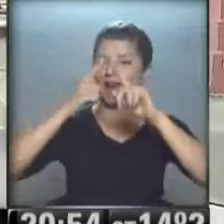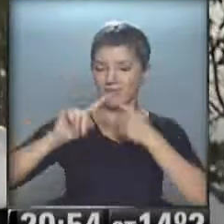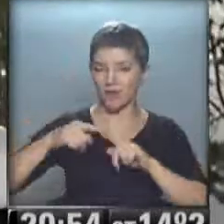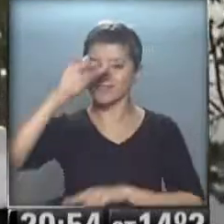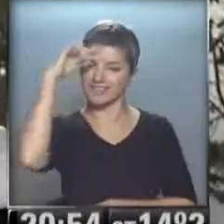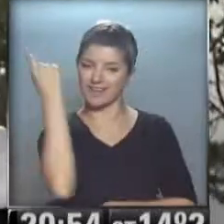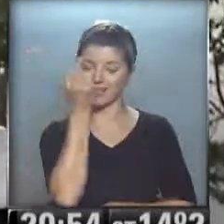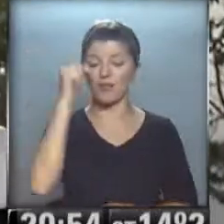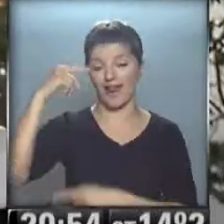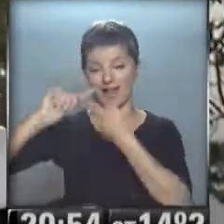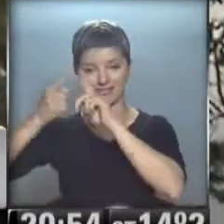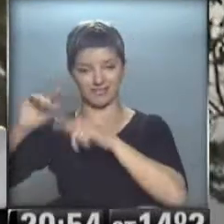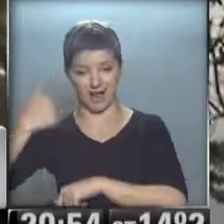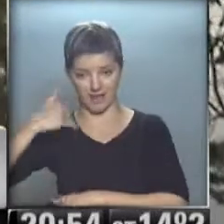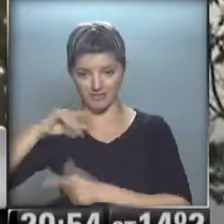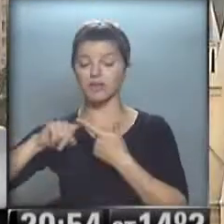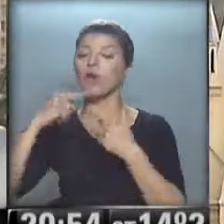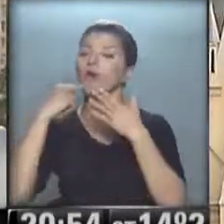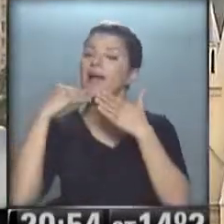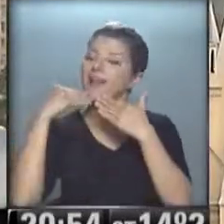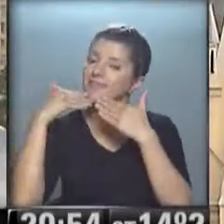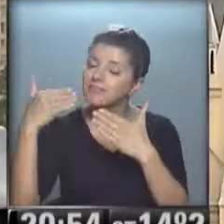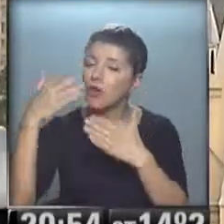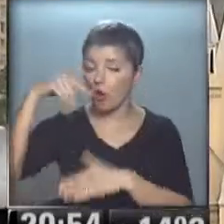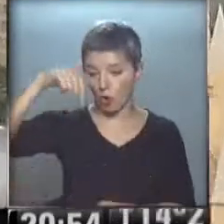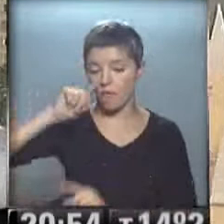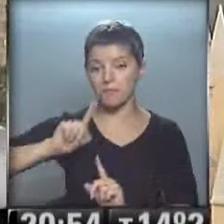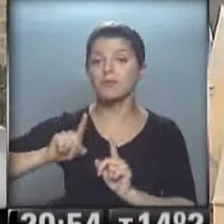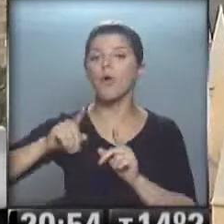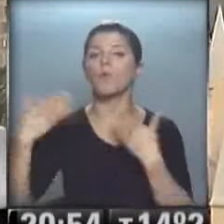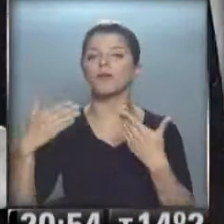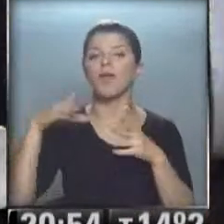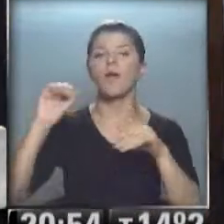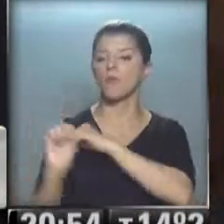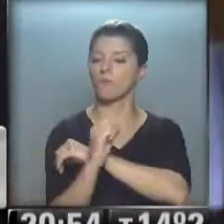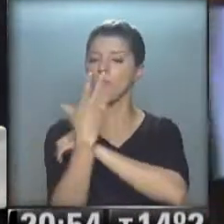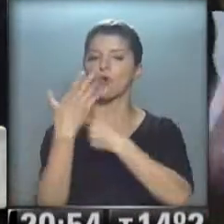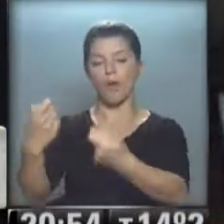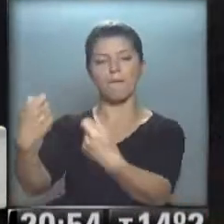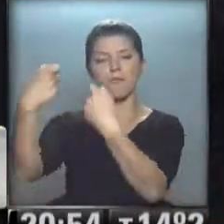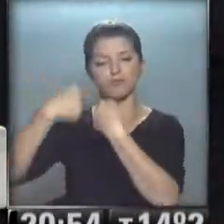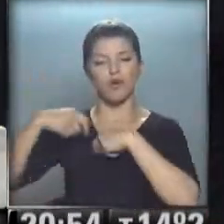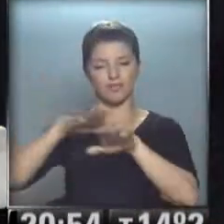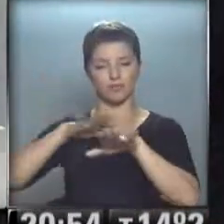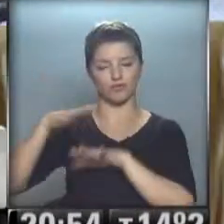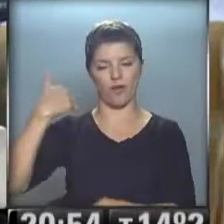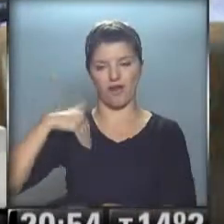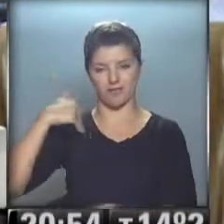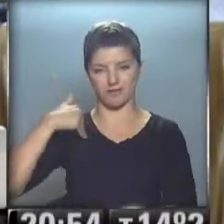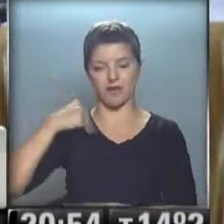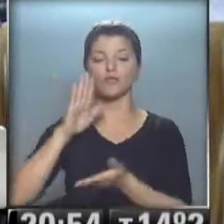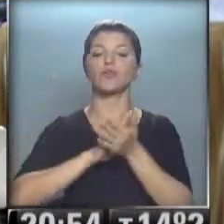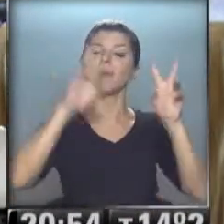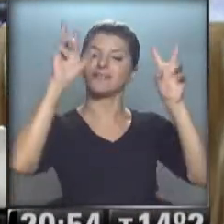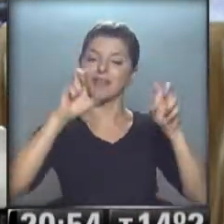canciller Héctor Timerman expresó su agradecimiento en Caracas por el respaldo del Mercosur ante el conflicto de la Argentina con los